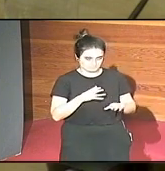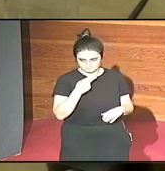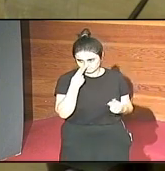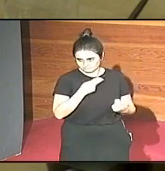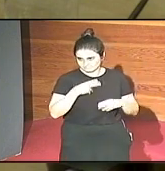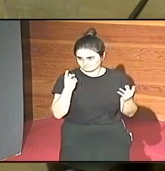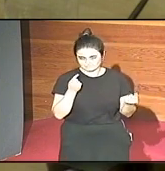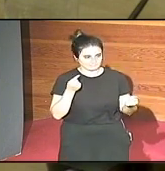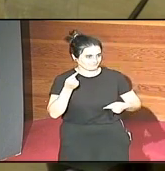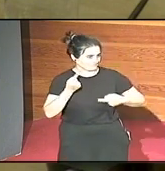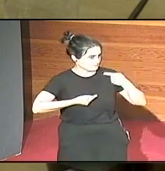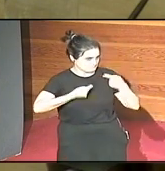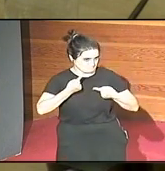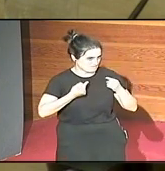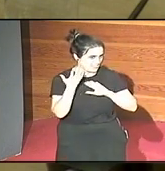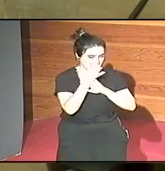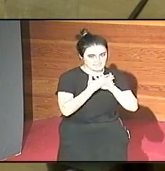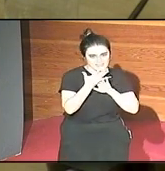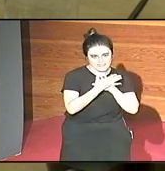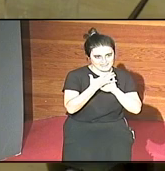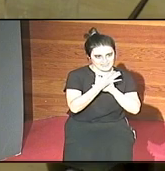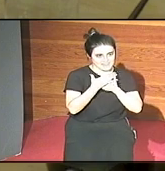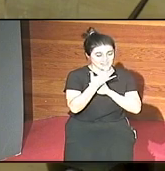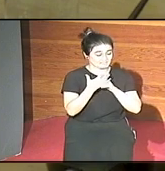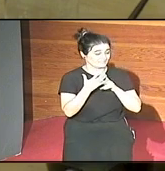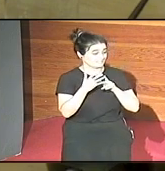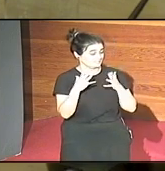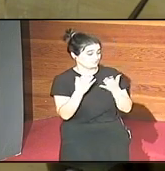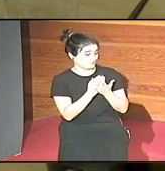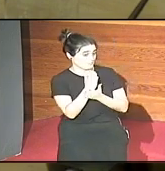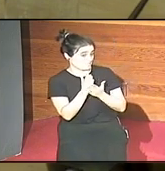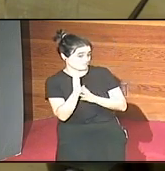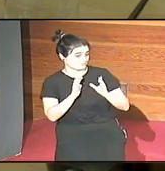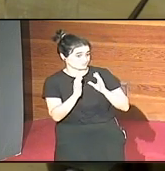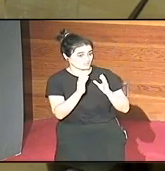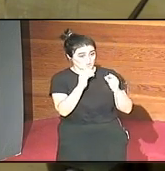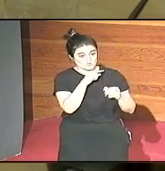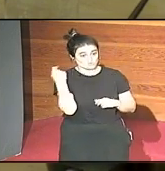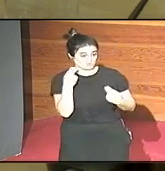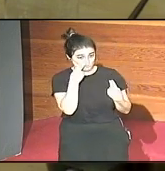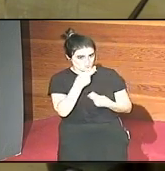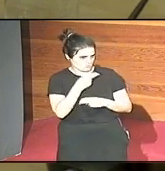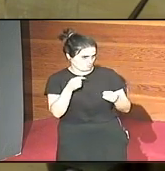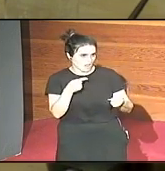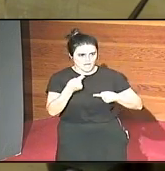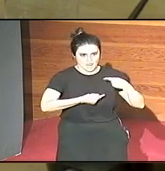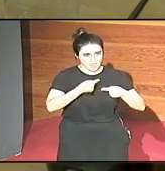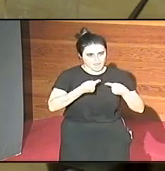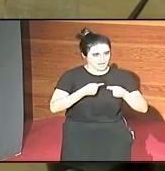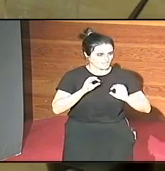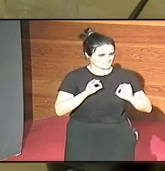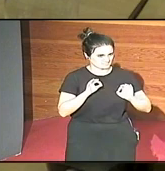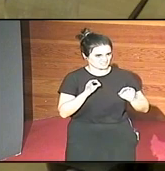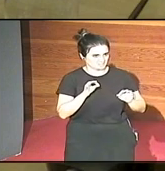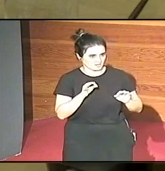abiertamente en todos estos medios públicos rusos. Total, se discuten sin ningún tipo